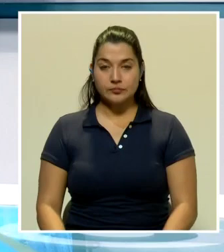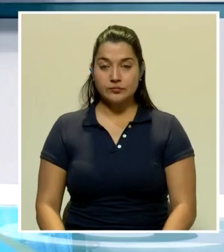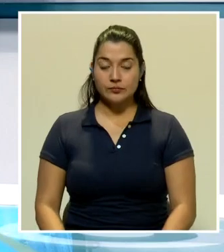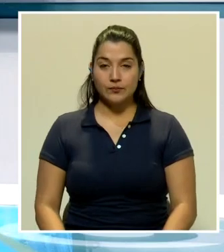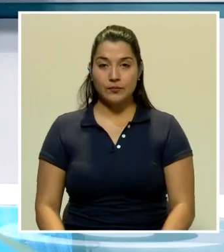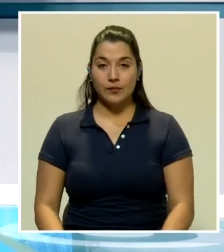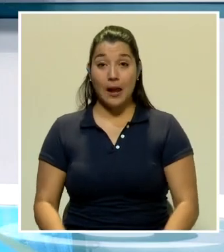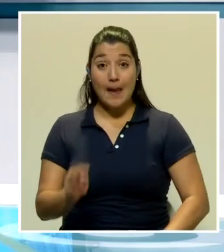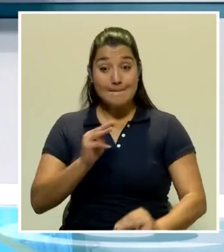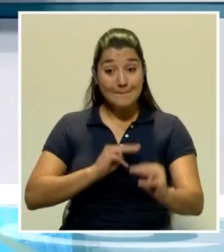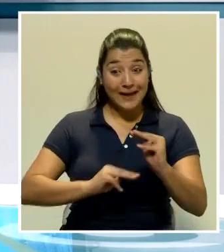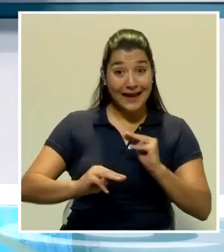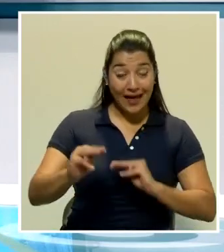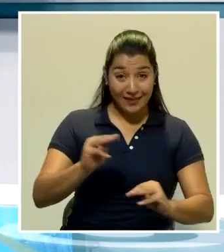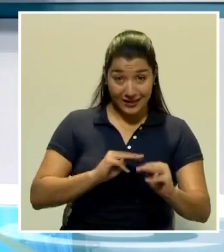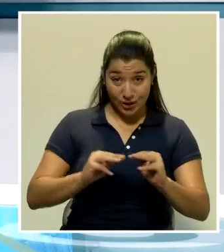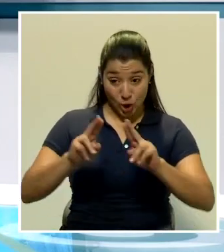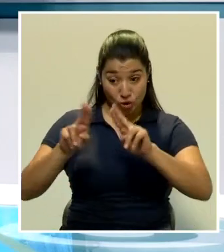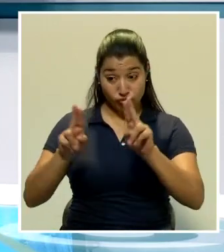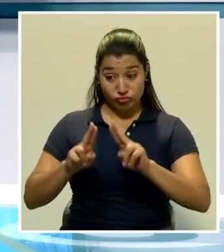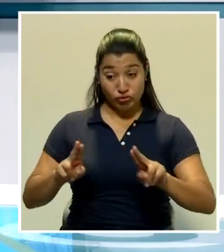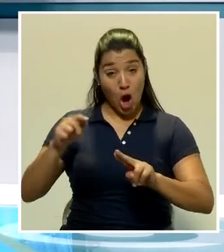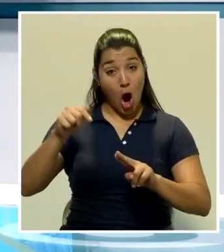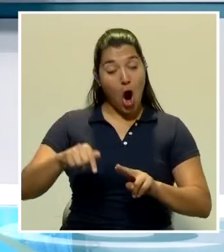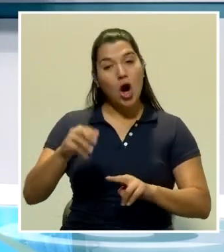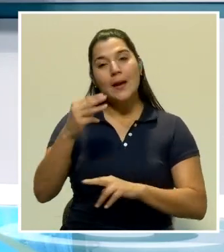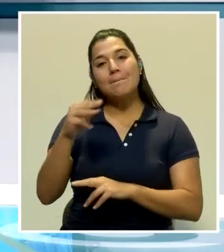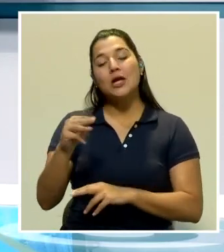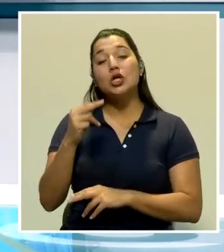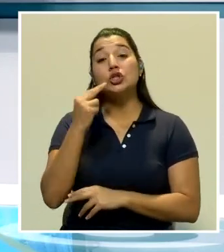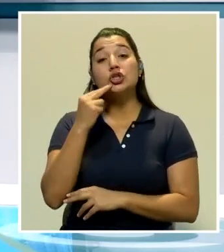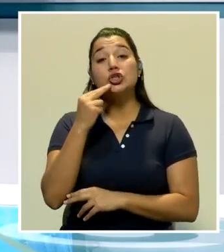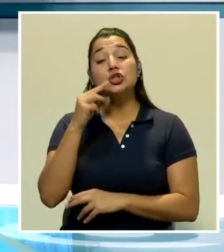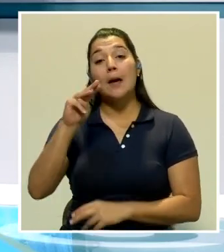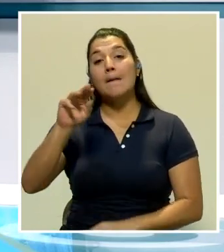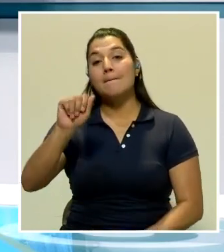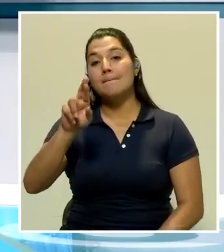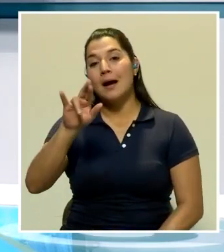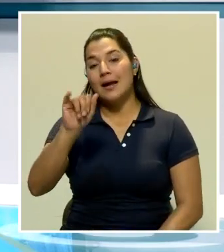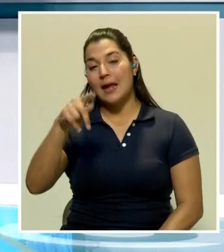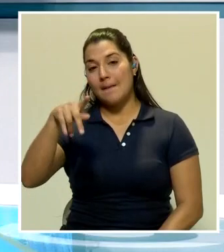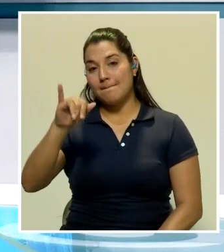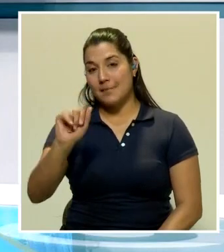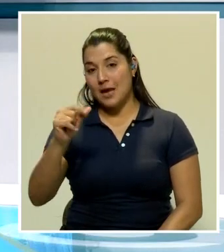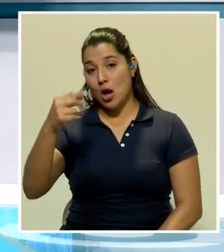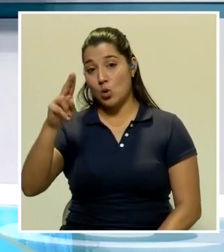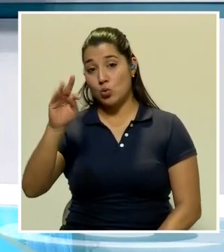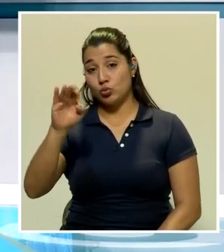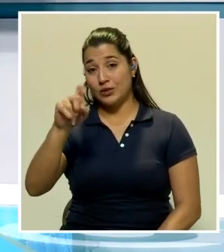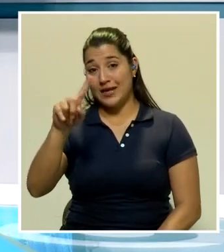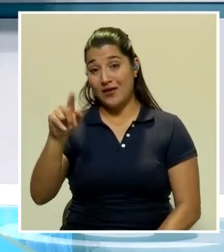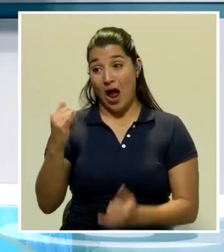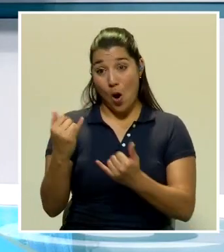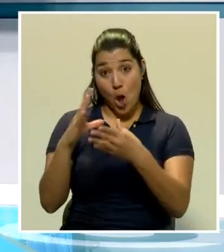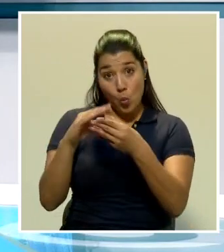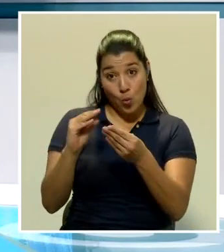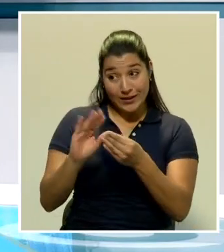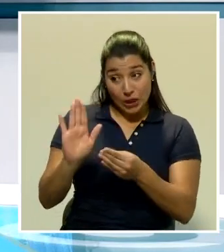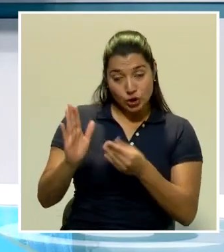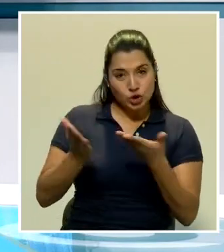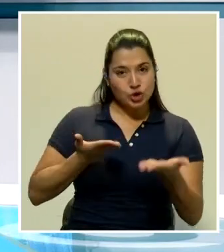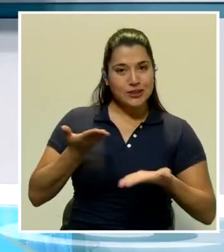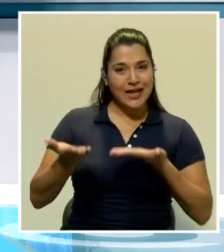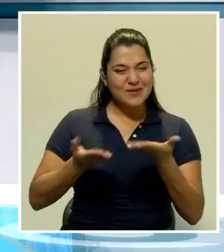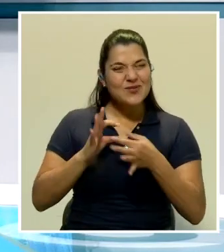Y en el mercadito virtual de este miércoles, la nutricionista María Pía Gutiérrez nos cuenta sobre sus